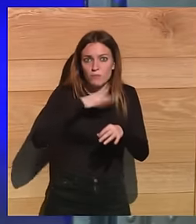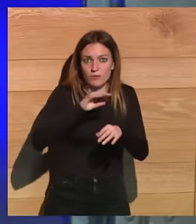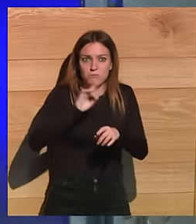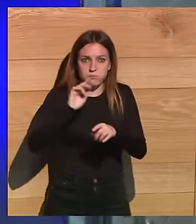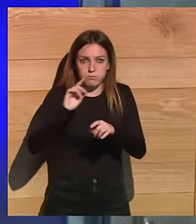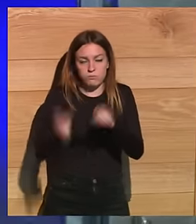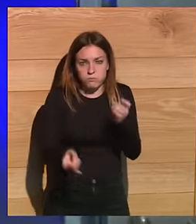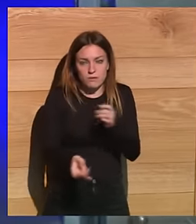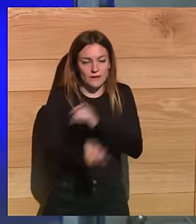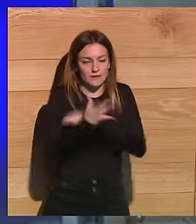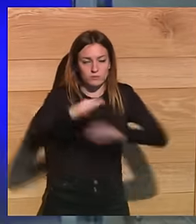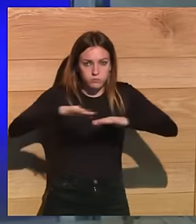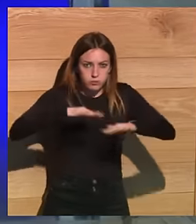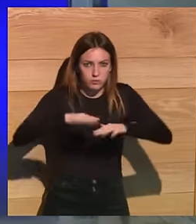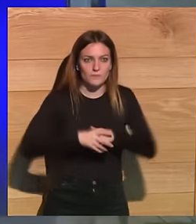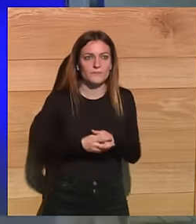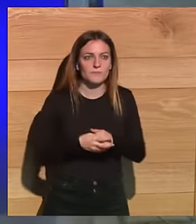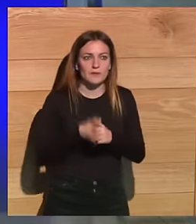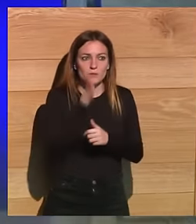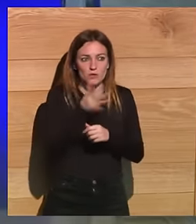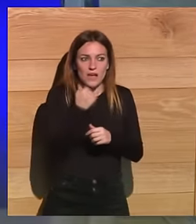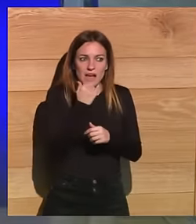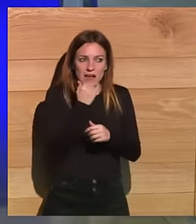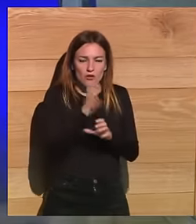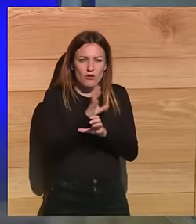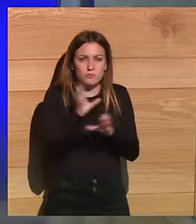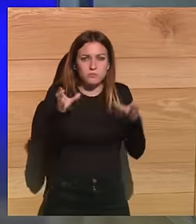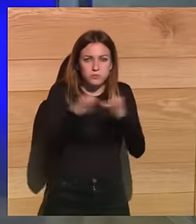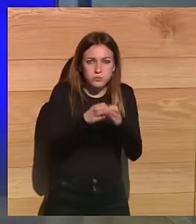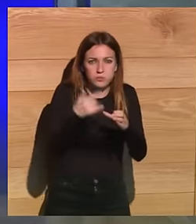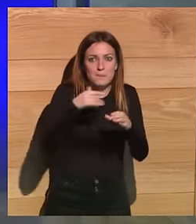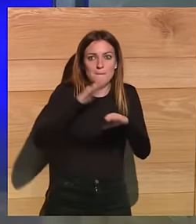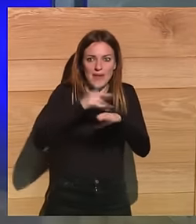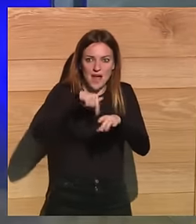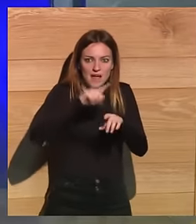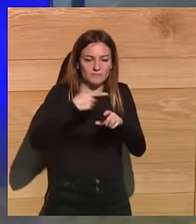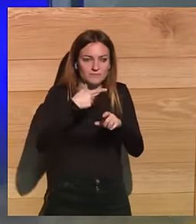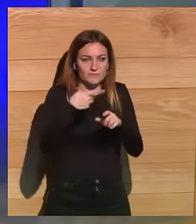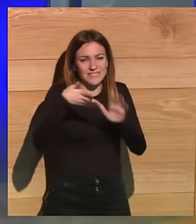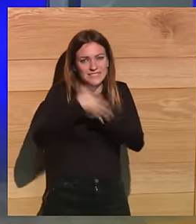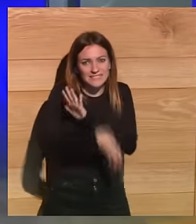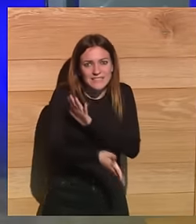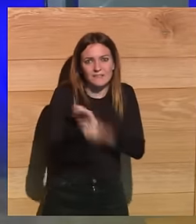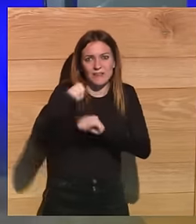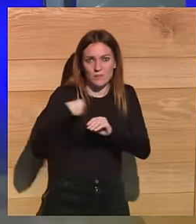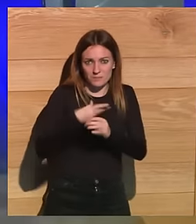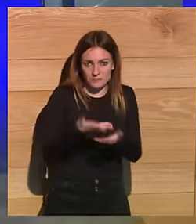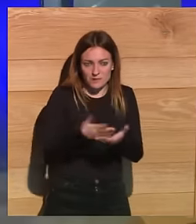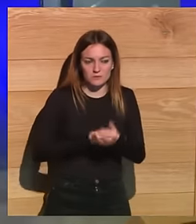grupo, probablemente con millones, que crean un código colectivo para ese significado.